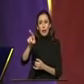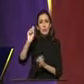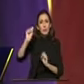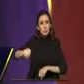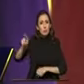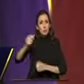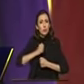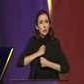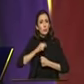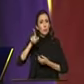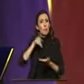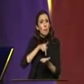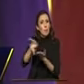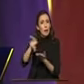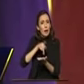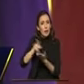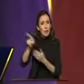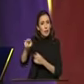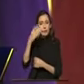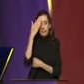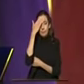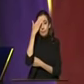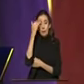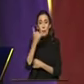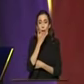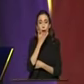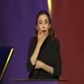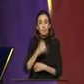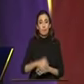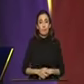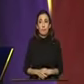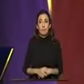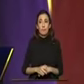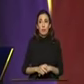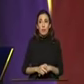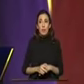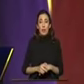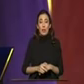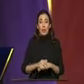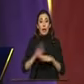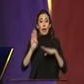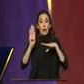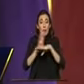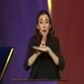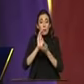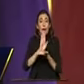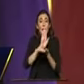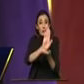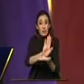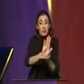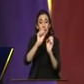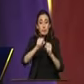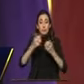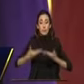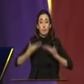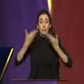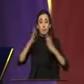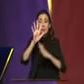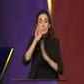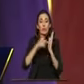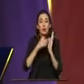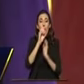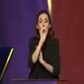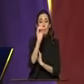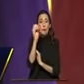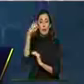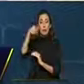paguen una parte de sus viviendas. ¡Qué locura! El Banco del Seguro Social entregó ya 5.000 millones de dólares